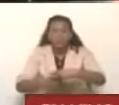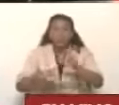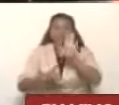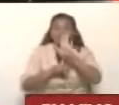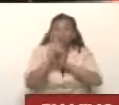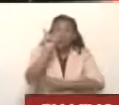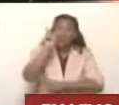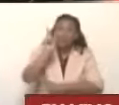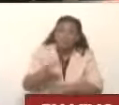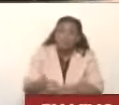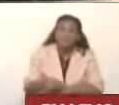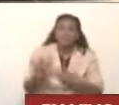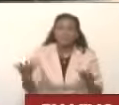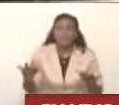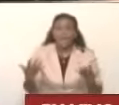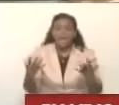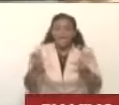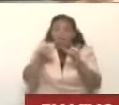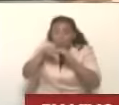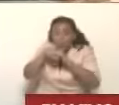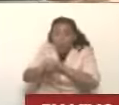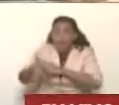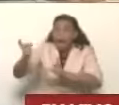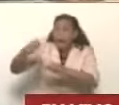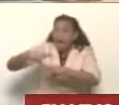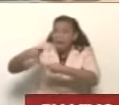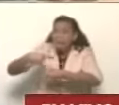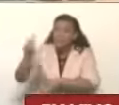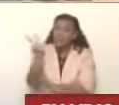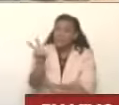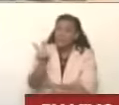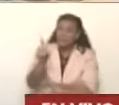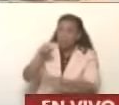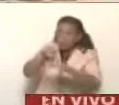desarrollo de la reserva de gas de Venezuela,